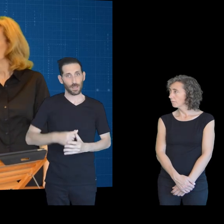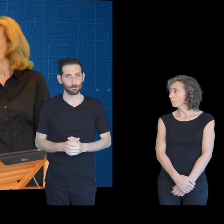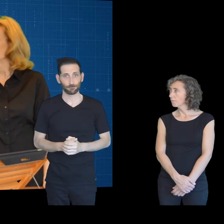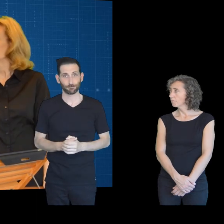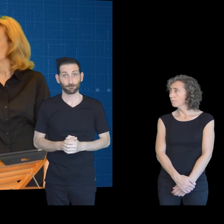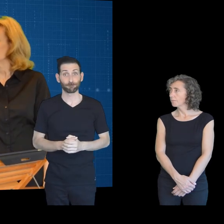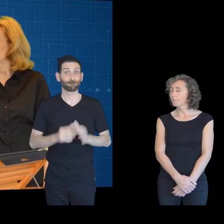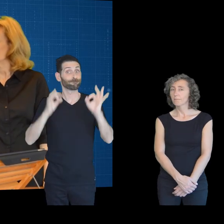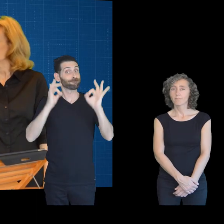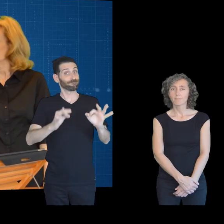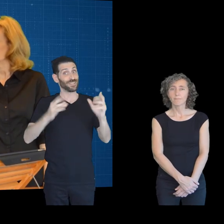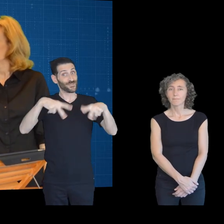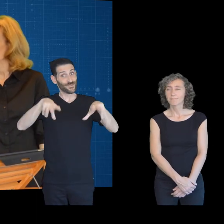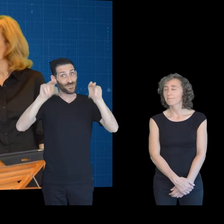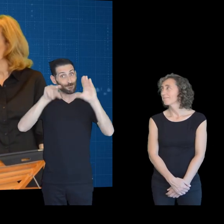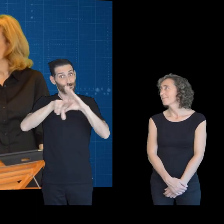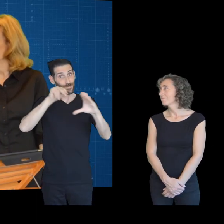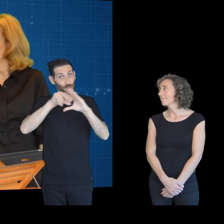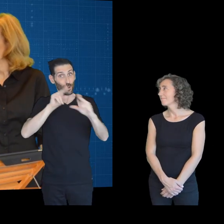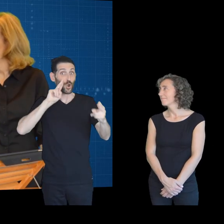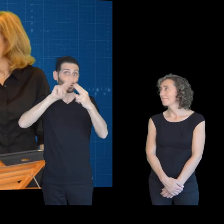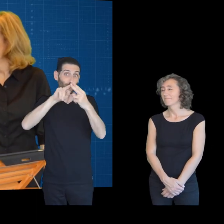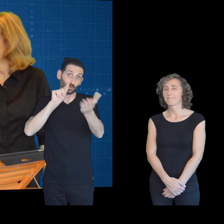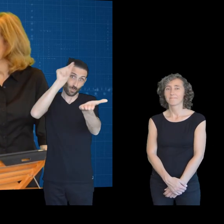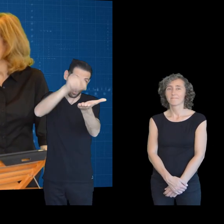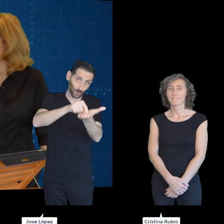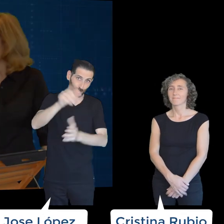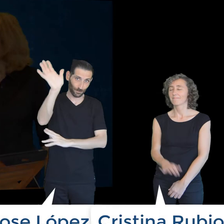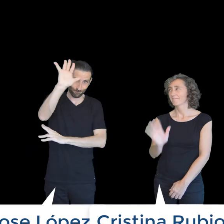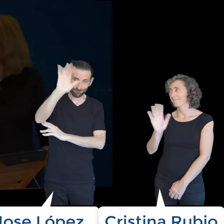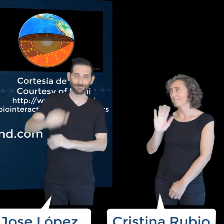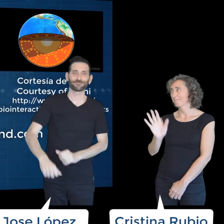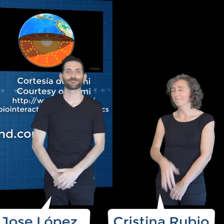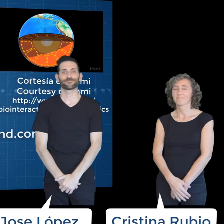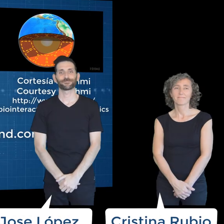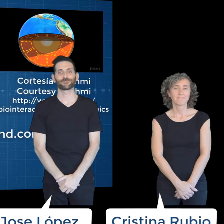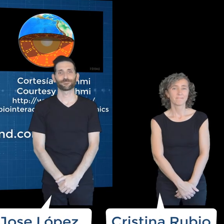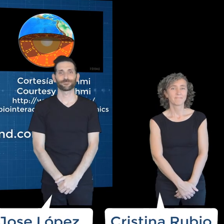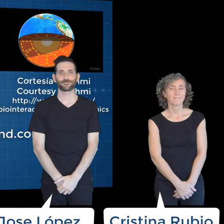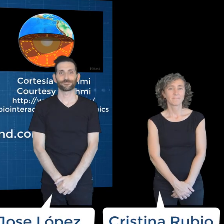heroica. E con isto deixamos este vídeo. Vémonos no seguinte. Hasta logo.